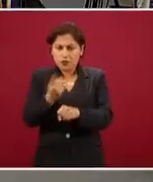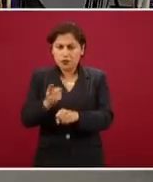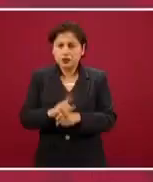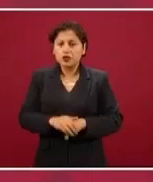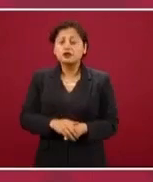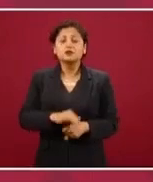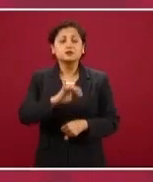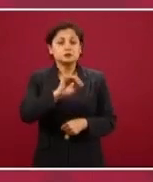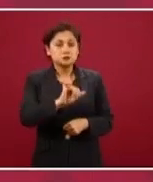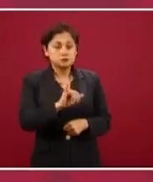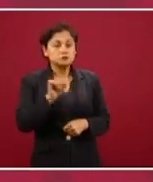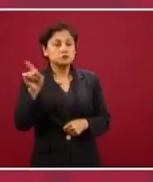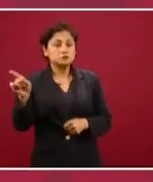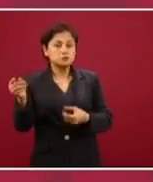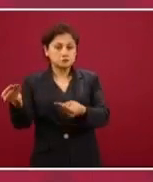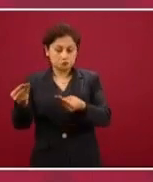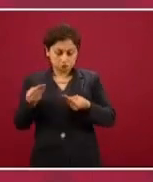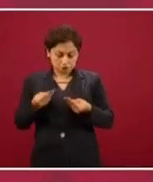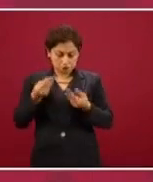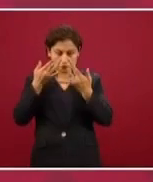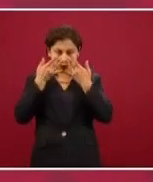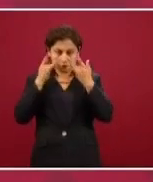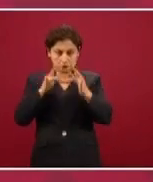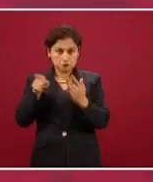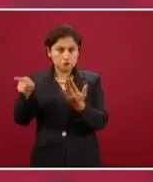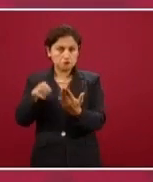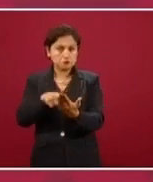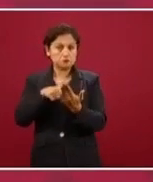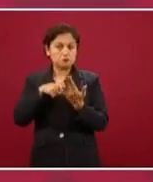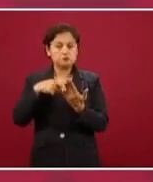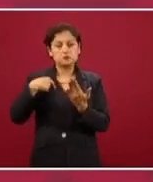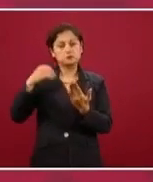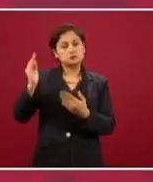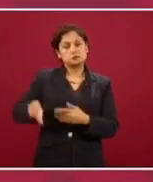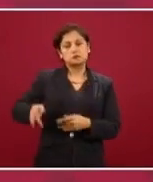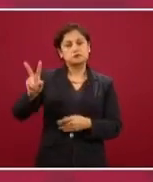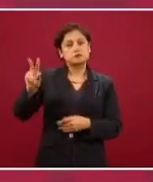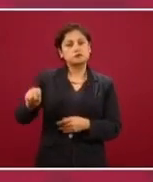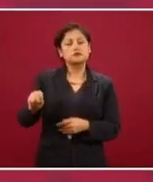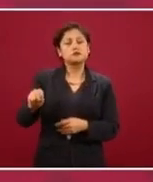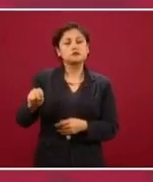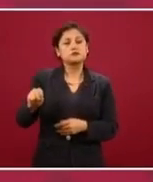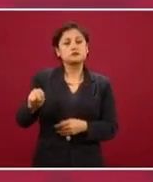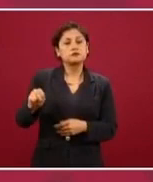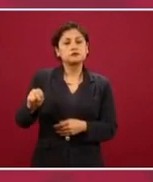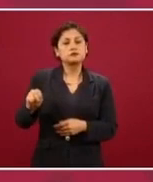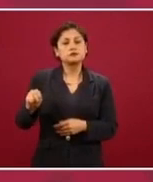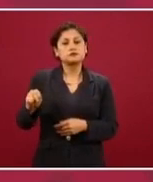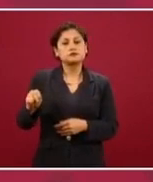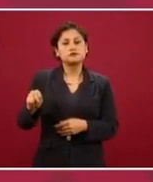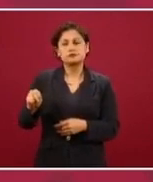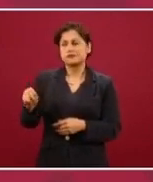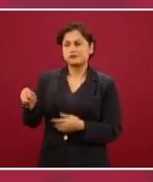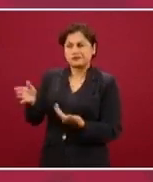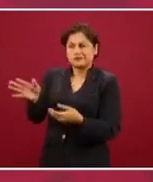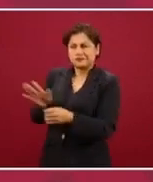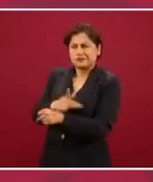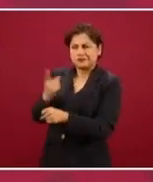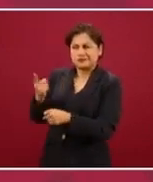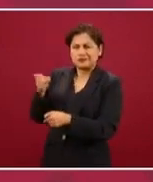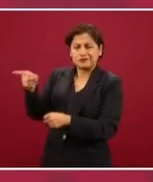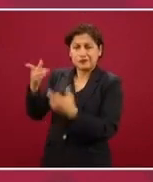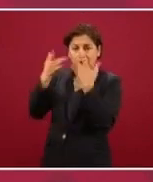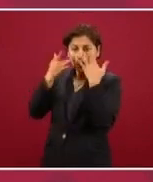renuncia, pero no se la acepté. O sea, ¿qué motivos le dio? ¿Por cuál fue